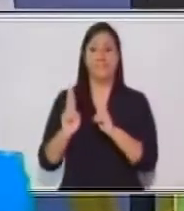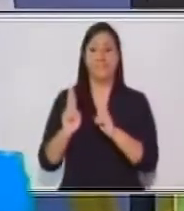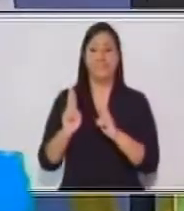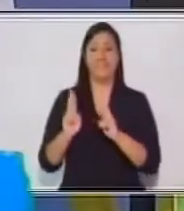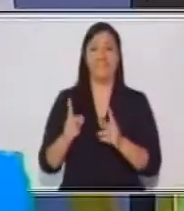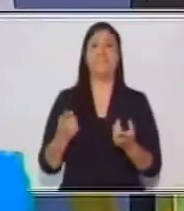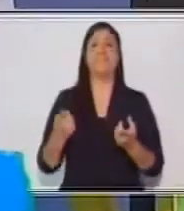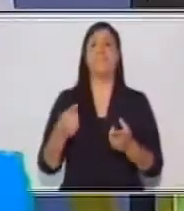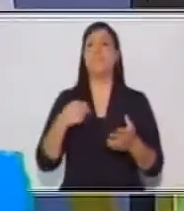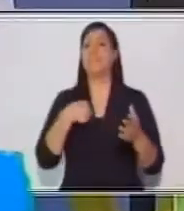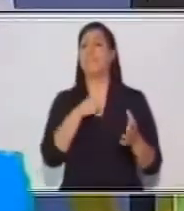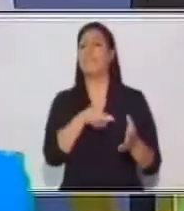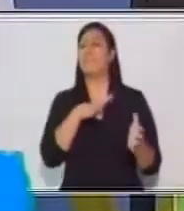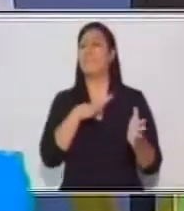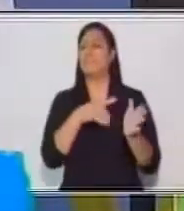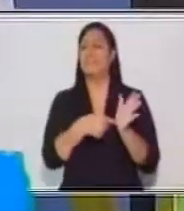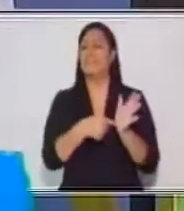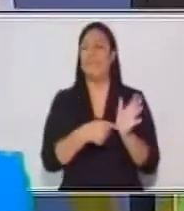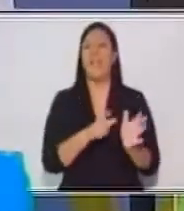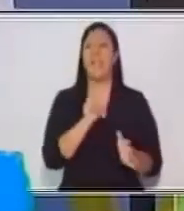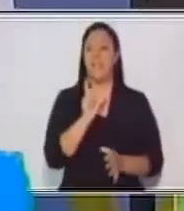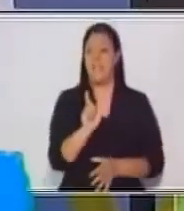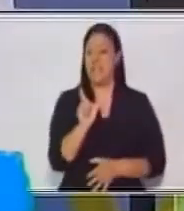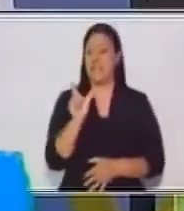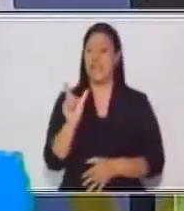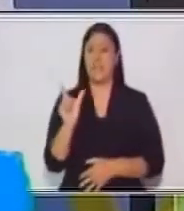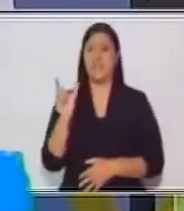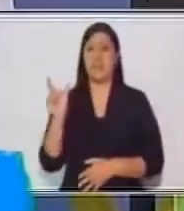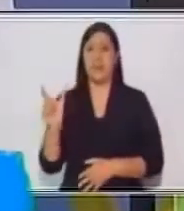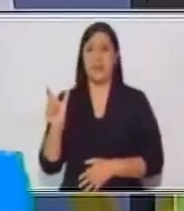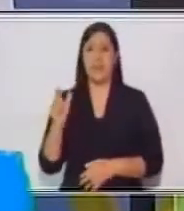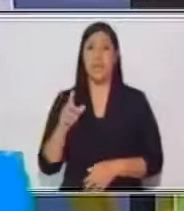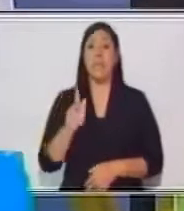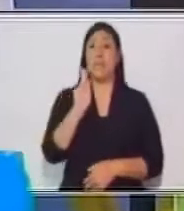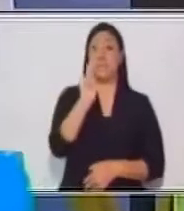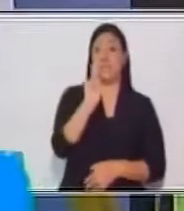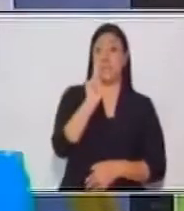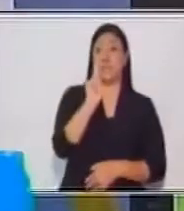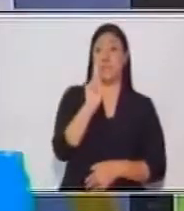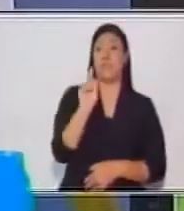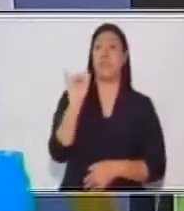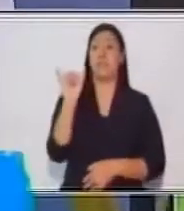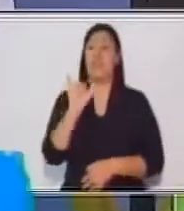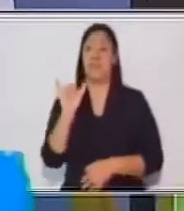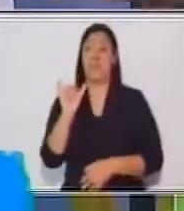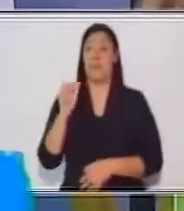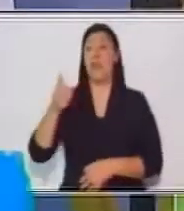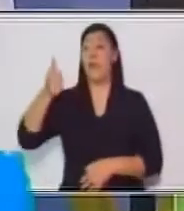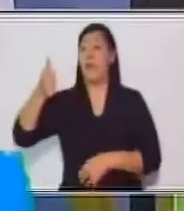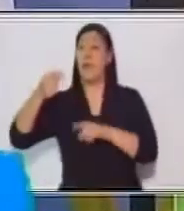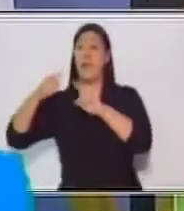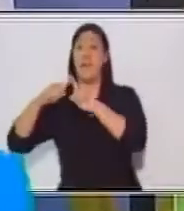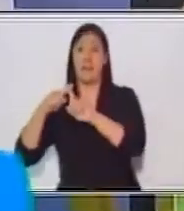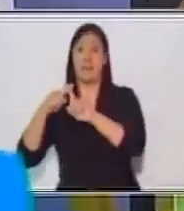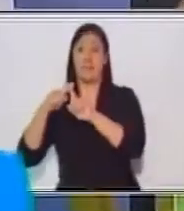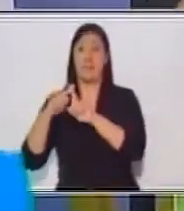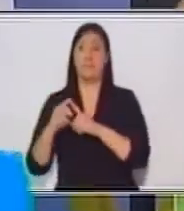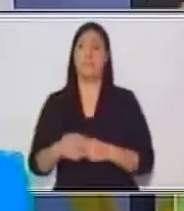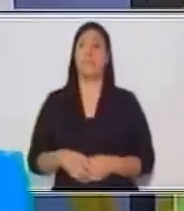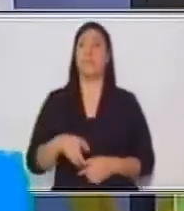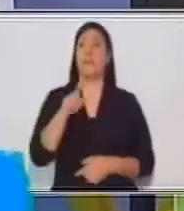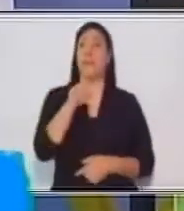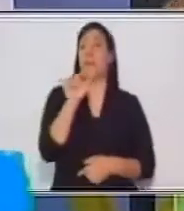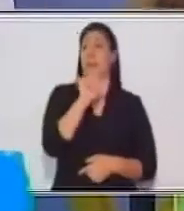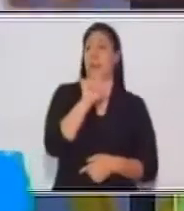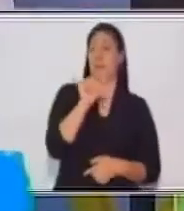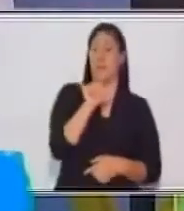la ecuación y igual a A por X. Entonces, la ecuación de una